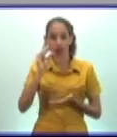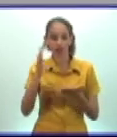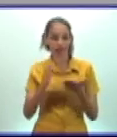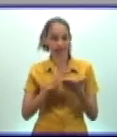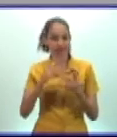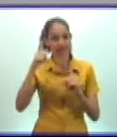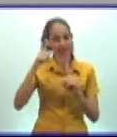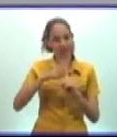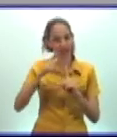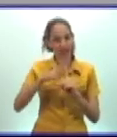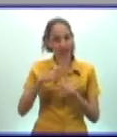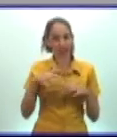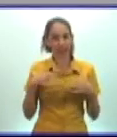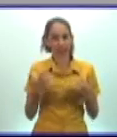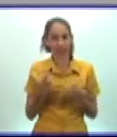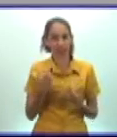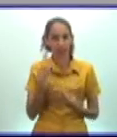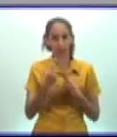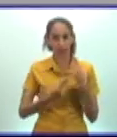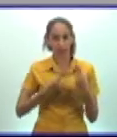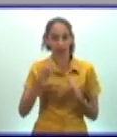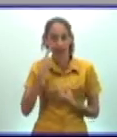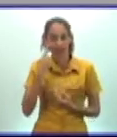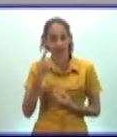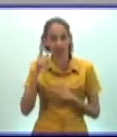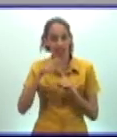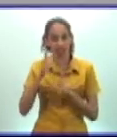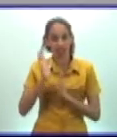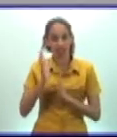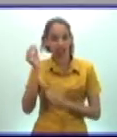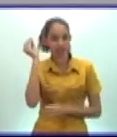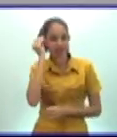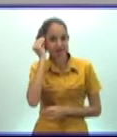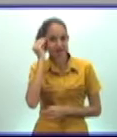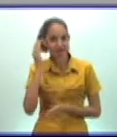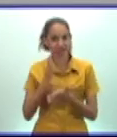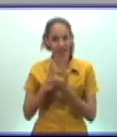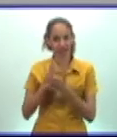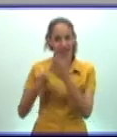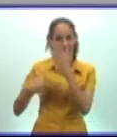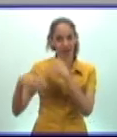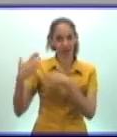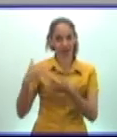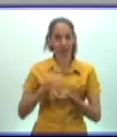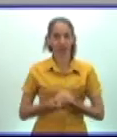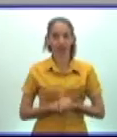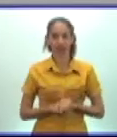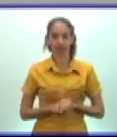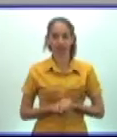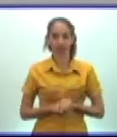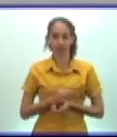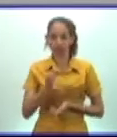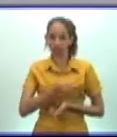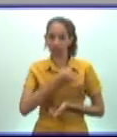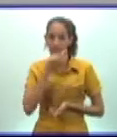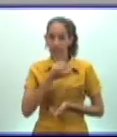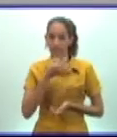es la tarea de aprendizaje de nuestro encuentro anterior. Dice el